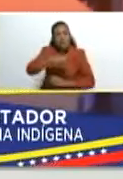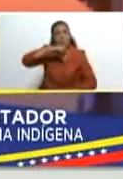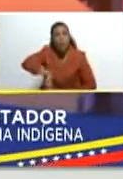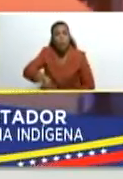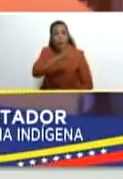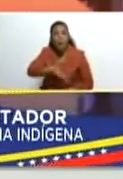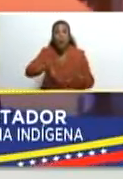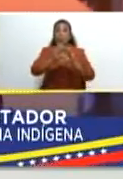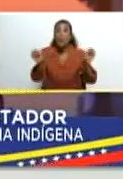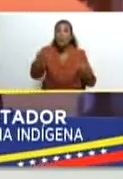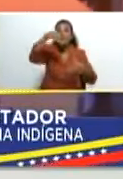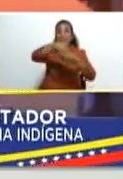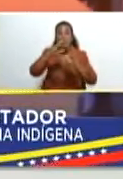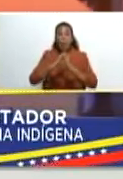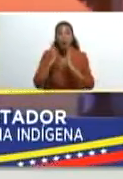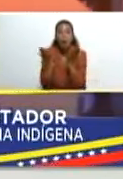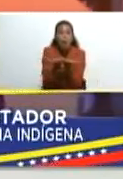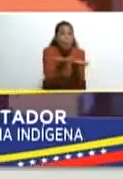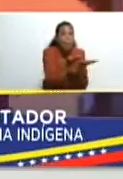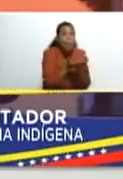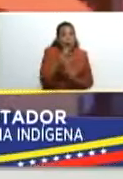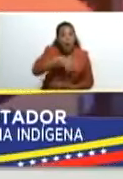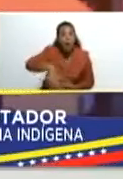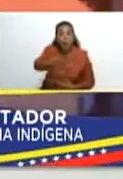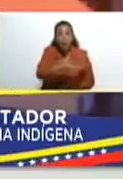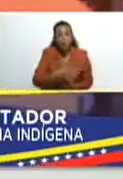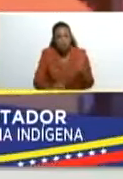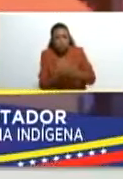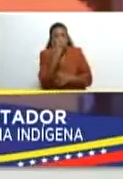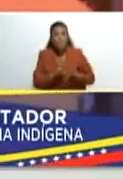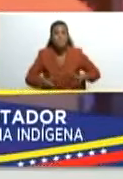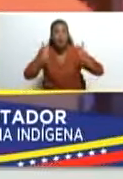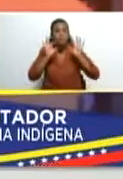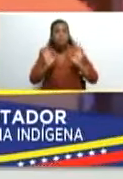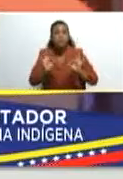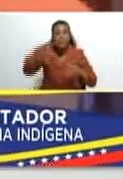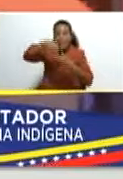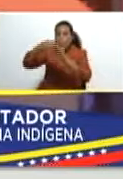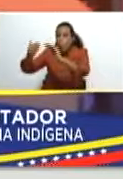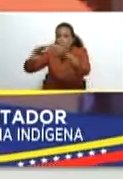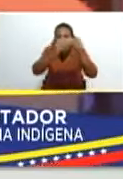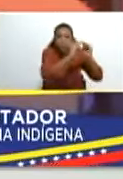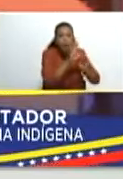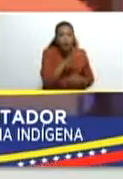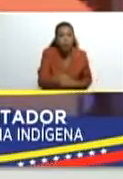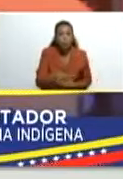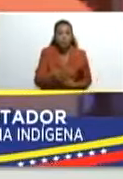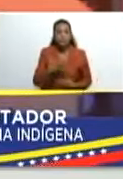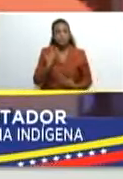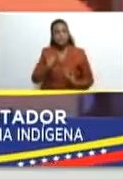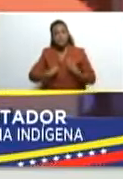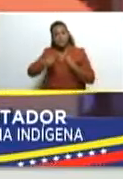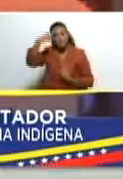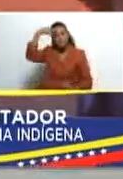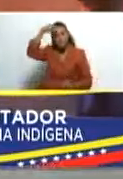la educación, en la formación, en la creación de valores. Eso es una gran